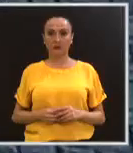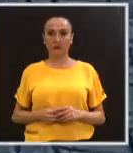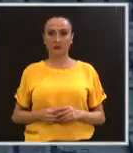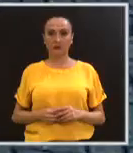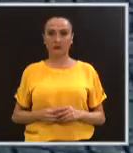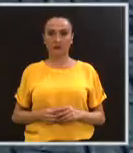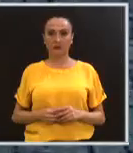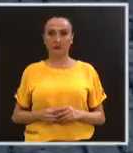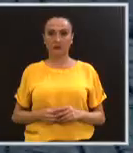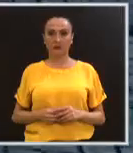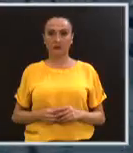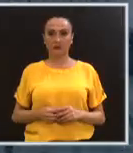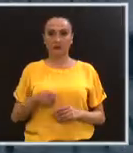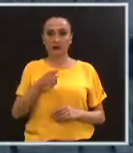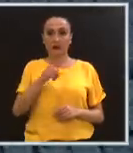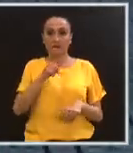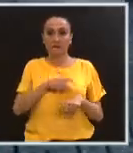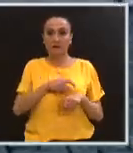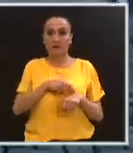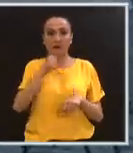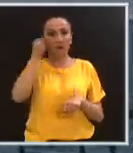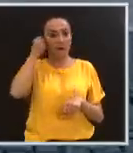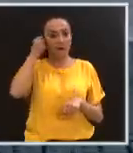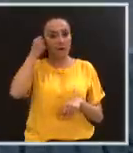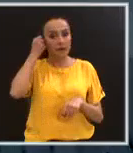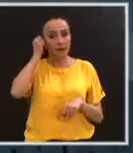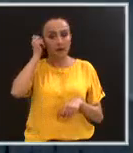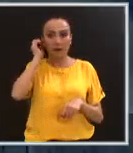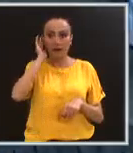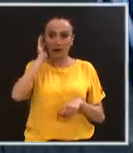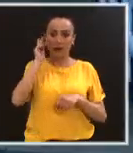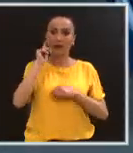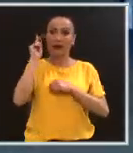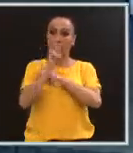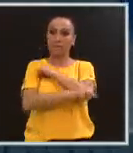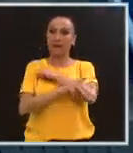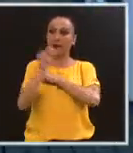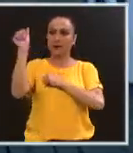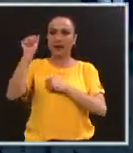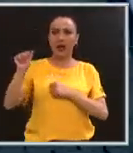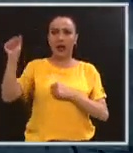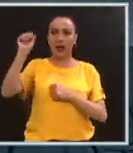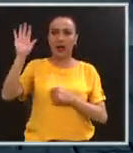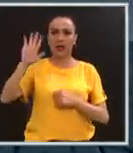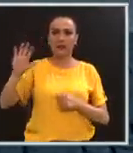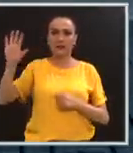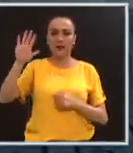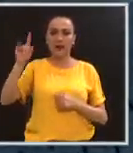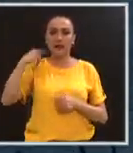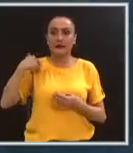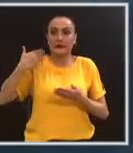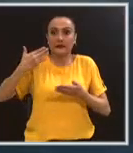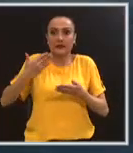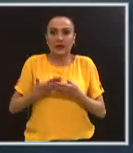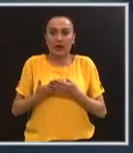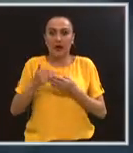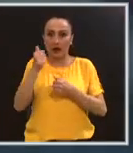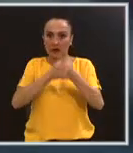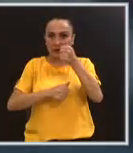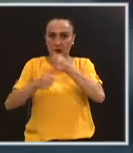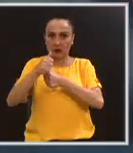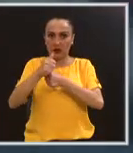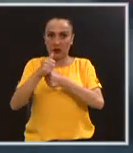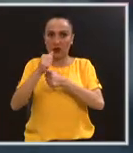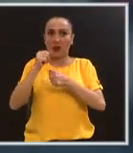nacional este fue el momento en que el ciudadano del país asiático de tajikistán llegaba bajo la custodia de las autoridades